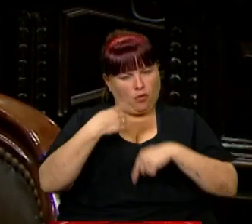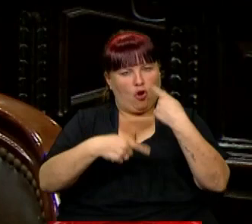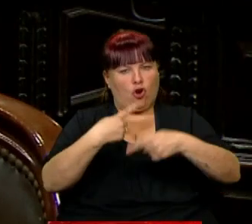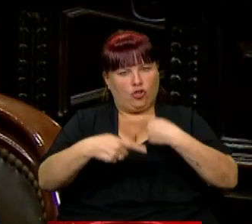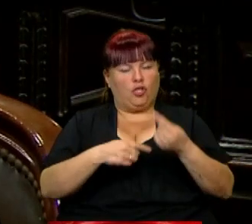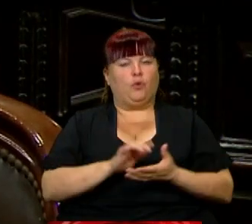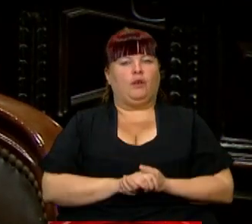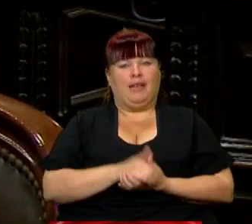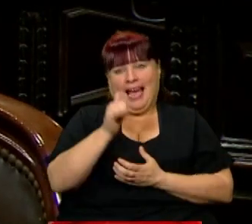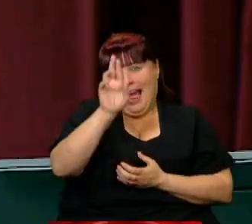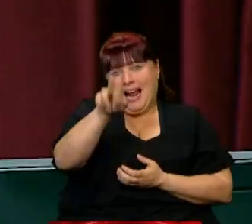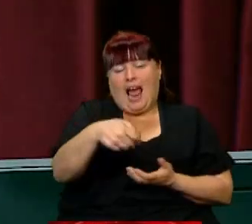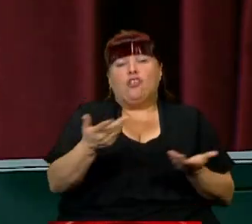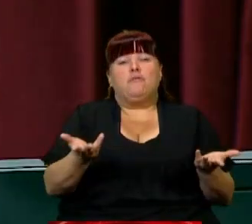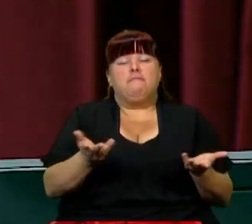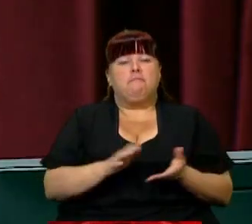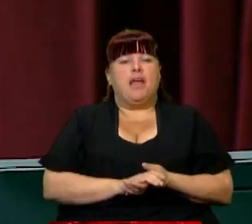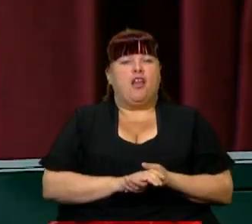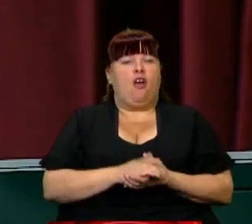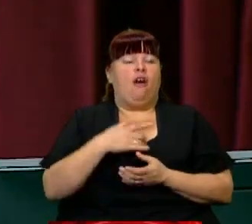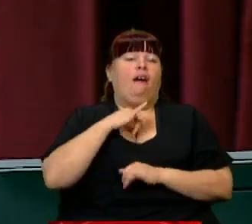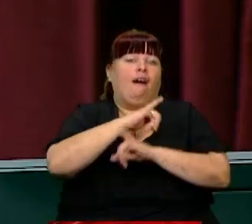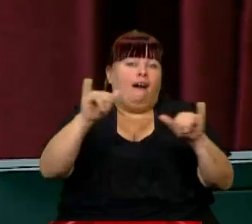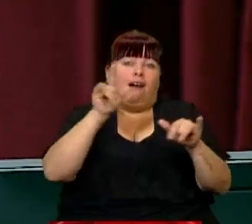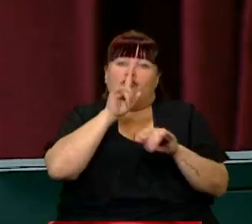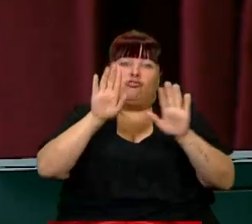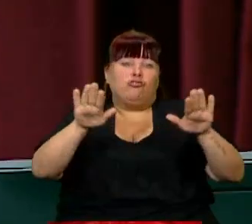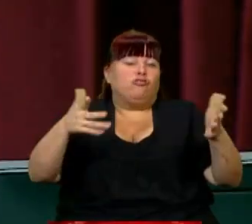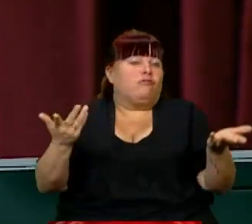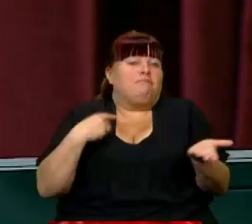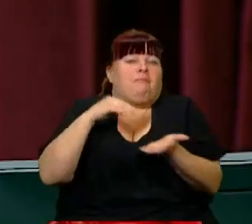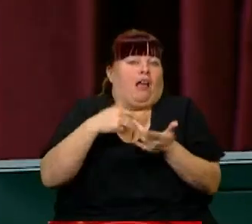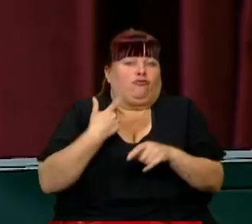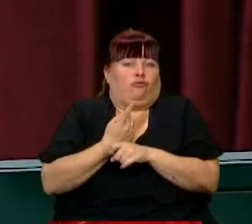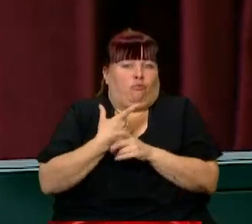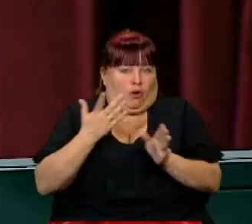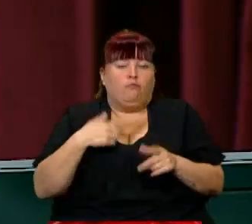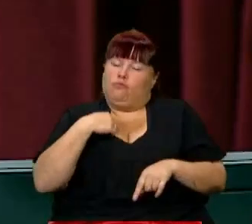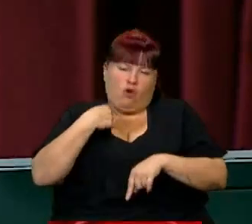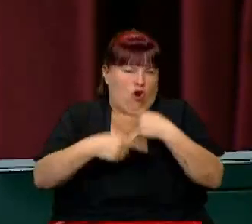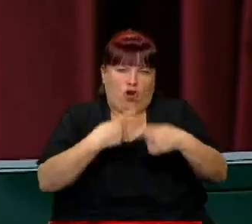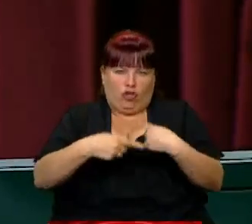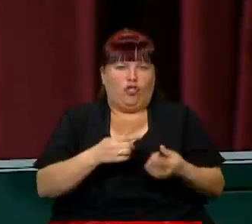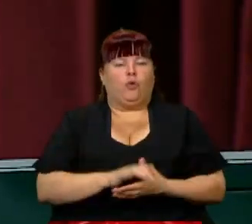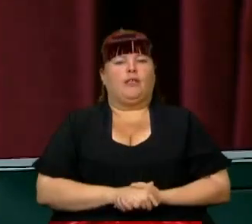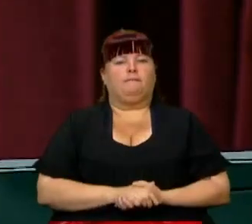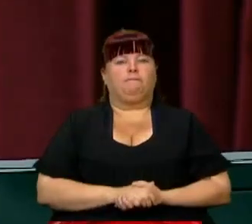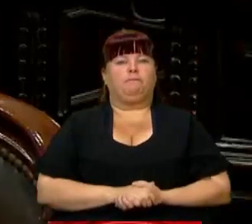Continúo. Tiene usted razón, pero más que pedir que hagan silencio, yo no puedo. Continúo, presidente.